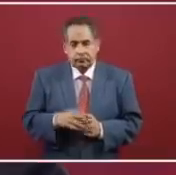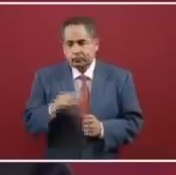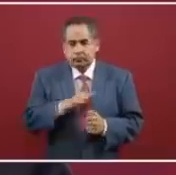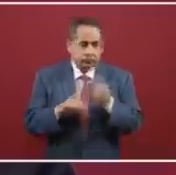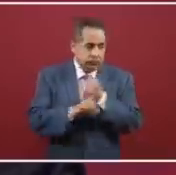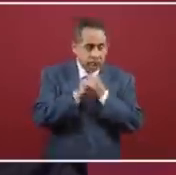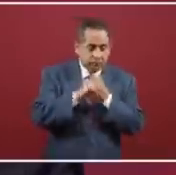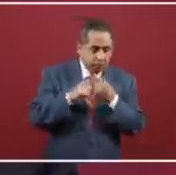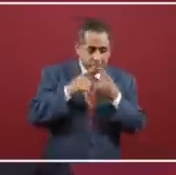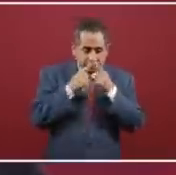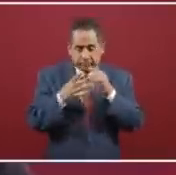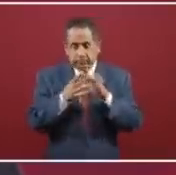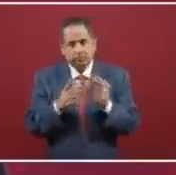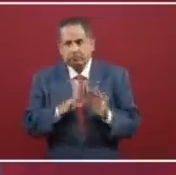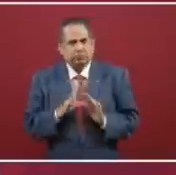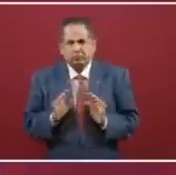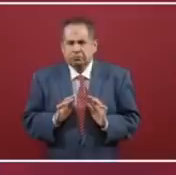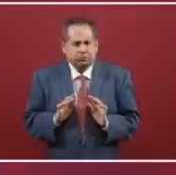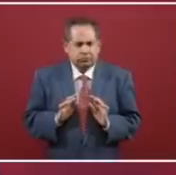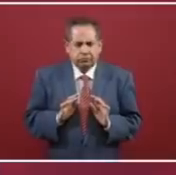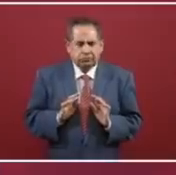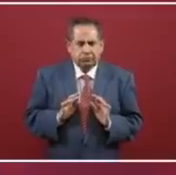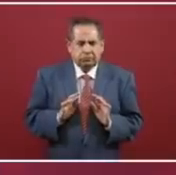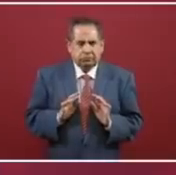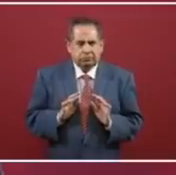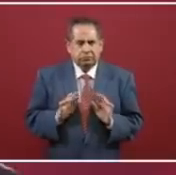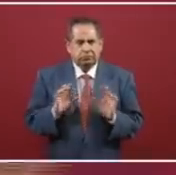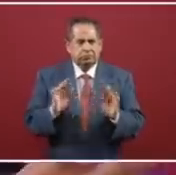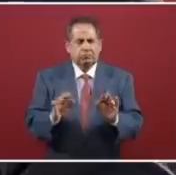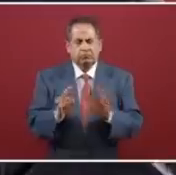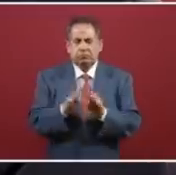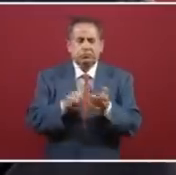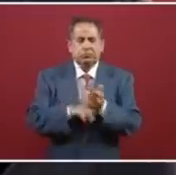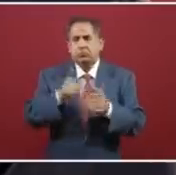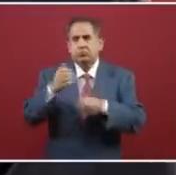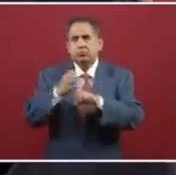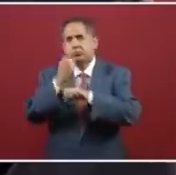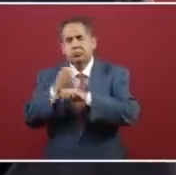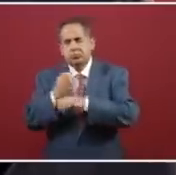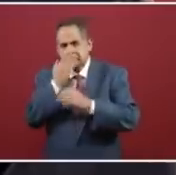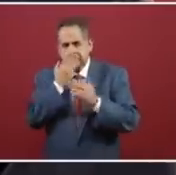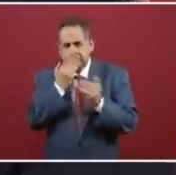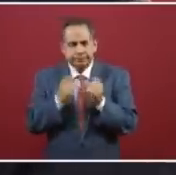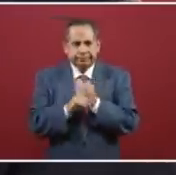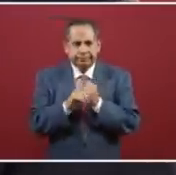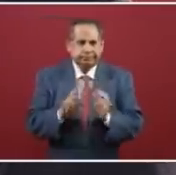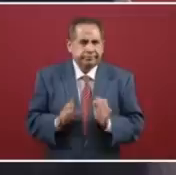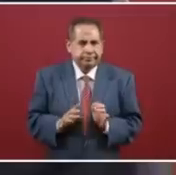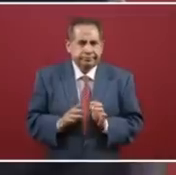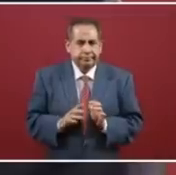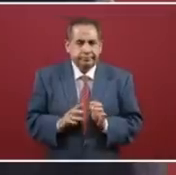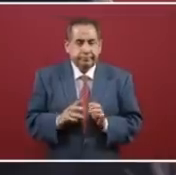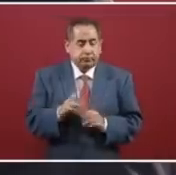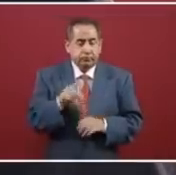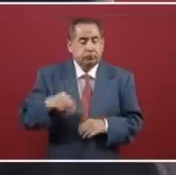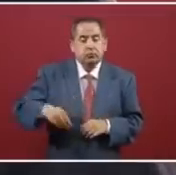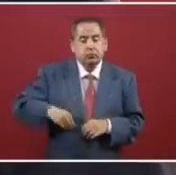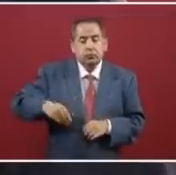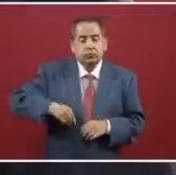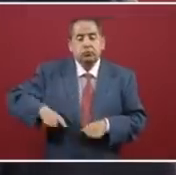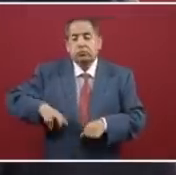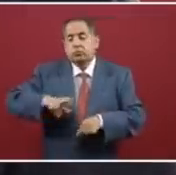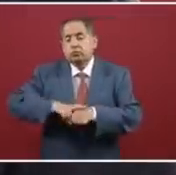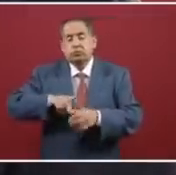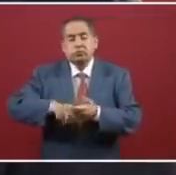los problemas que se presentan en otras entidades y esto no es por culpa de los